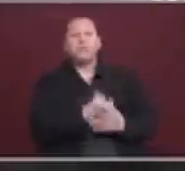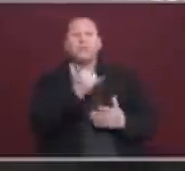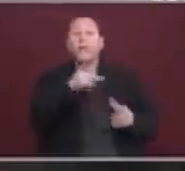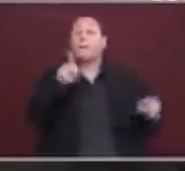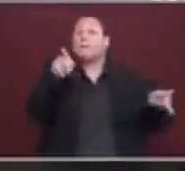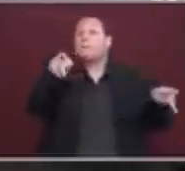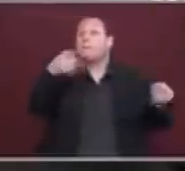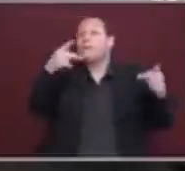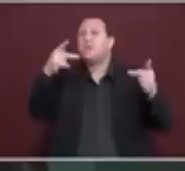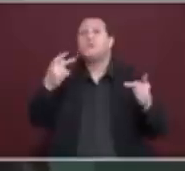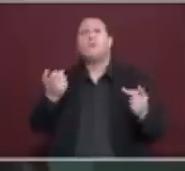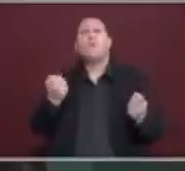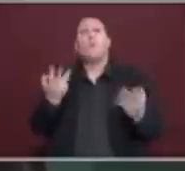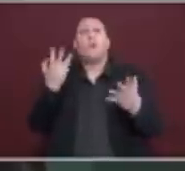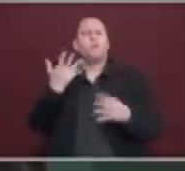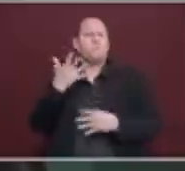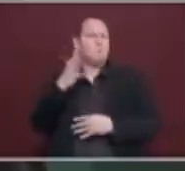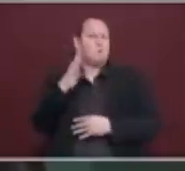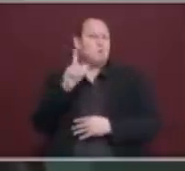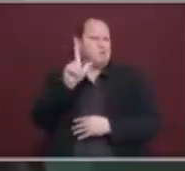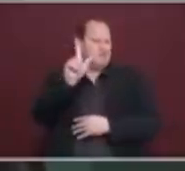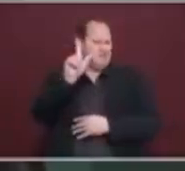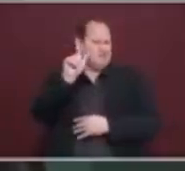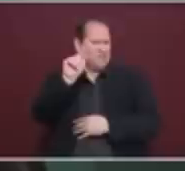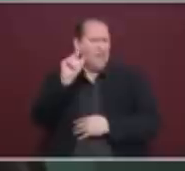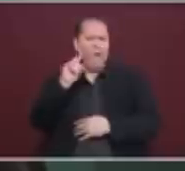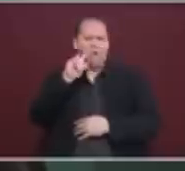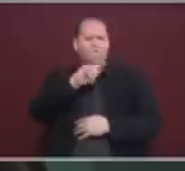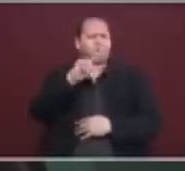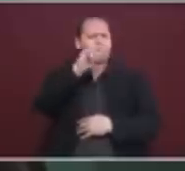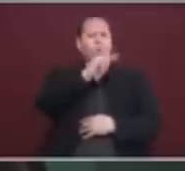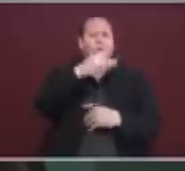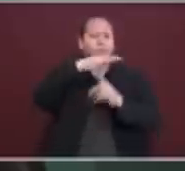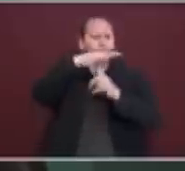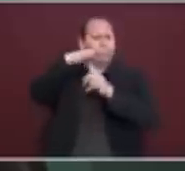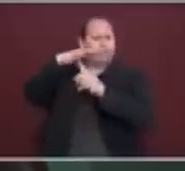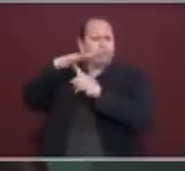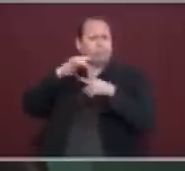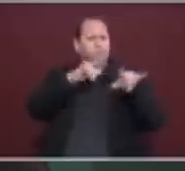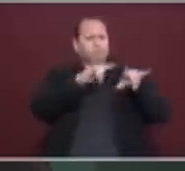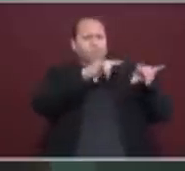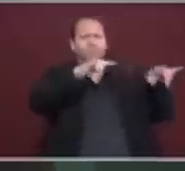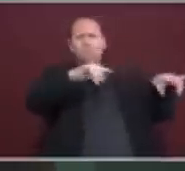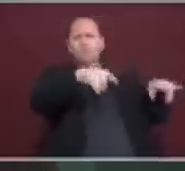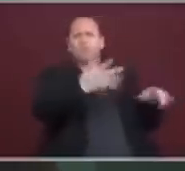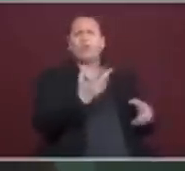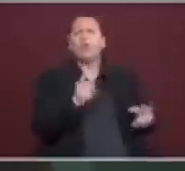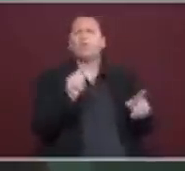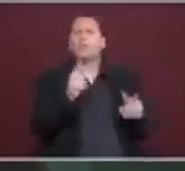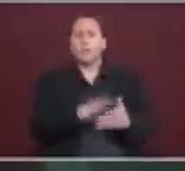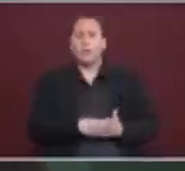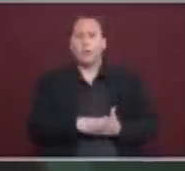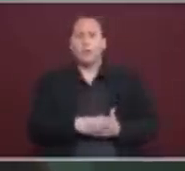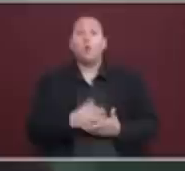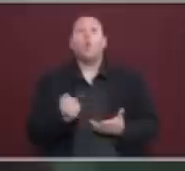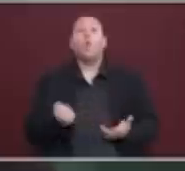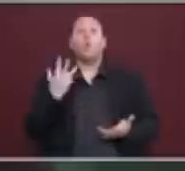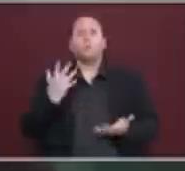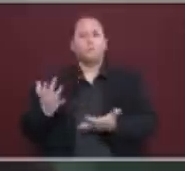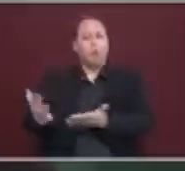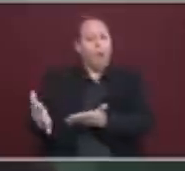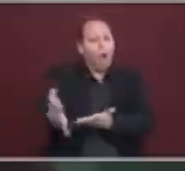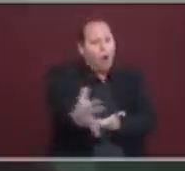alrededor de 70 aviones y helicópteros cuantos pensamos que vamos a obtener